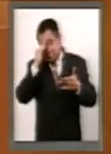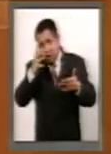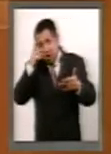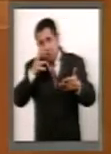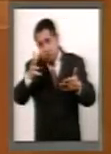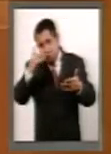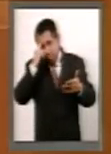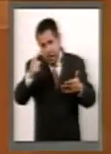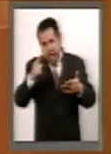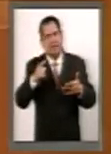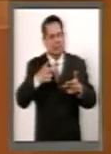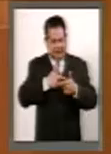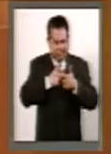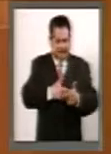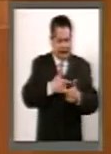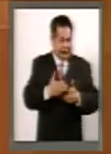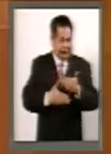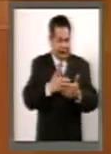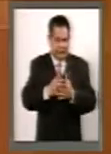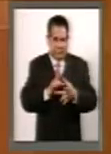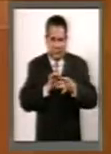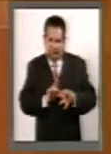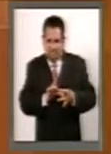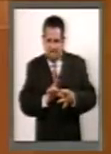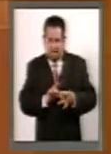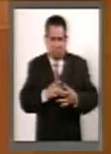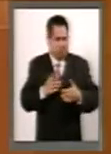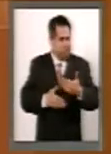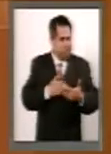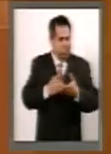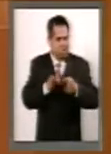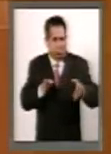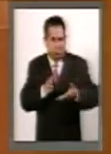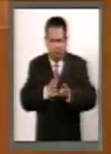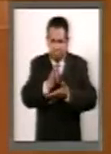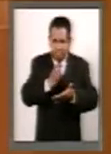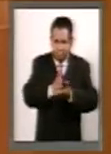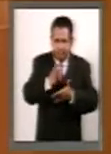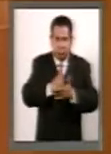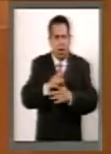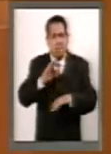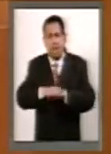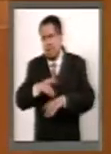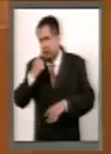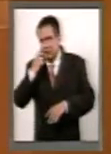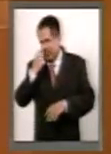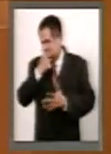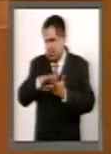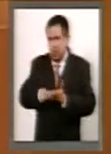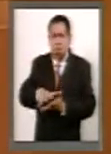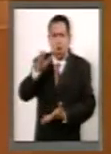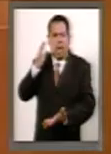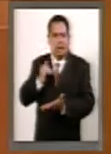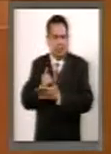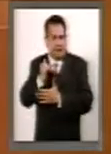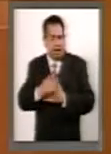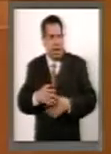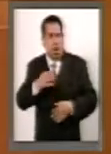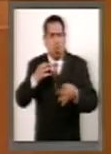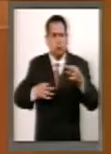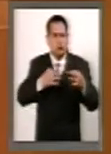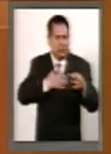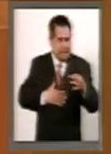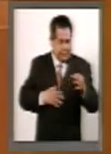para sin rupturas ni desprendimientos abrir paso a los anhelos de democracia y de justicia y